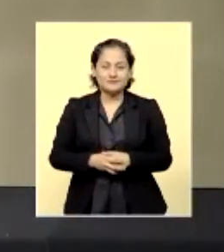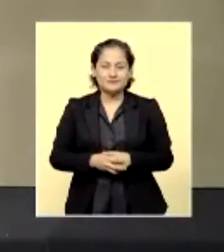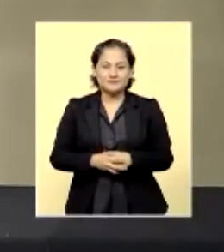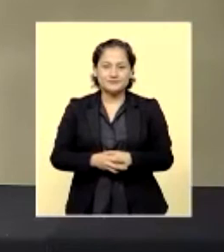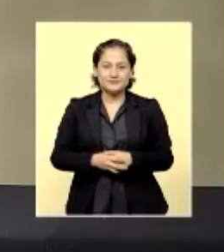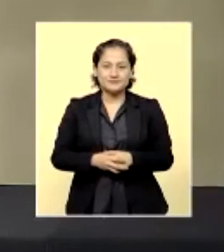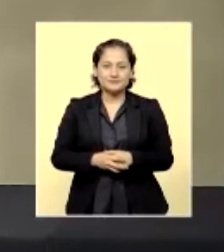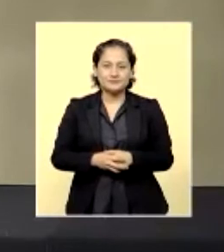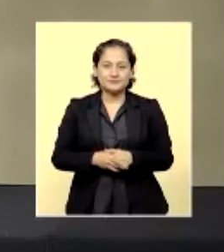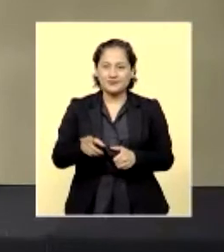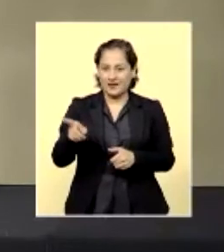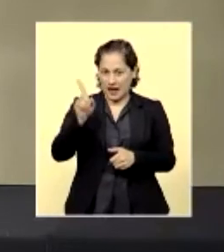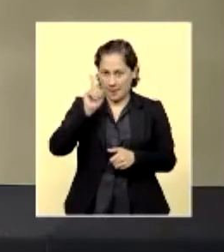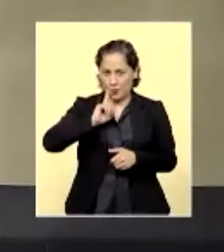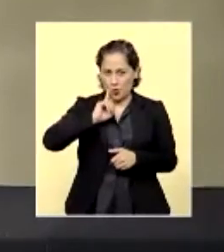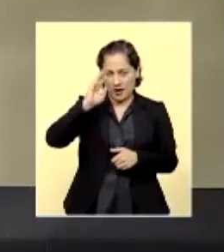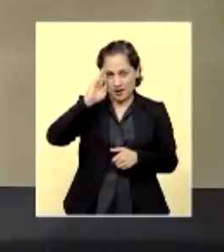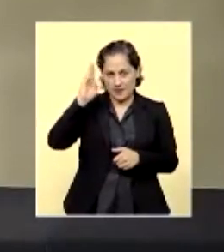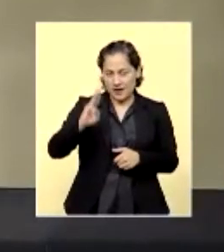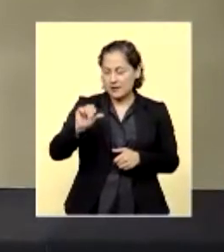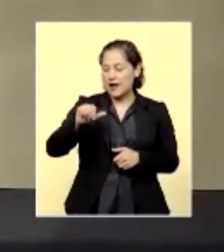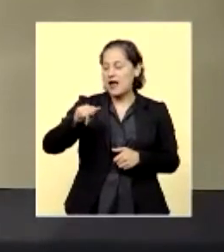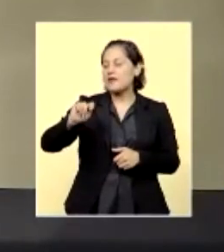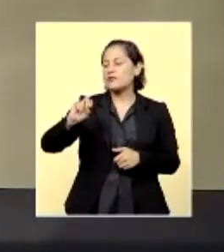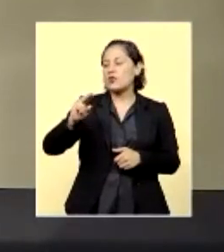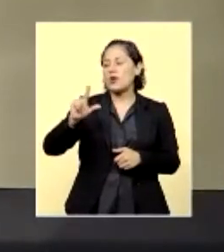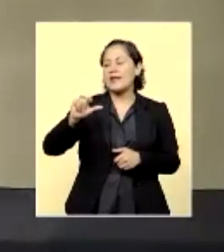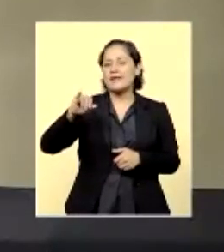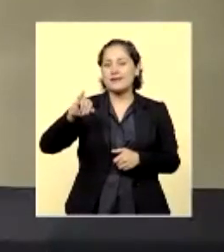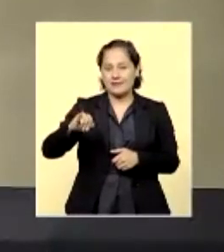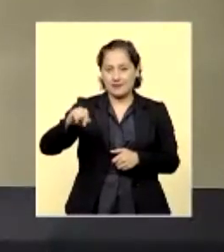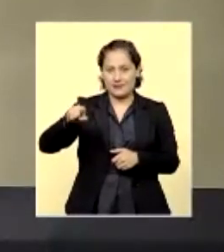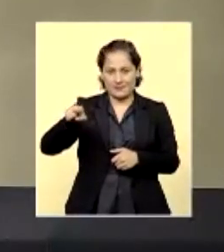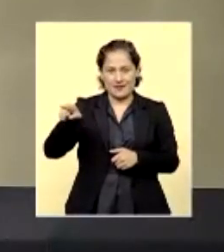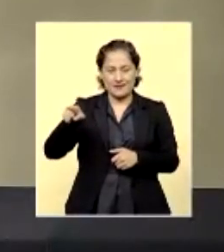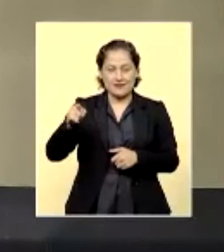La analogía que la profesora Antolini nos presenta